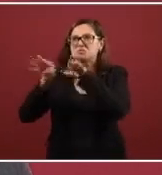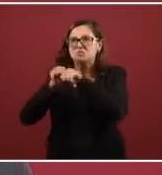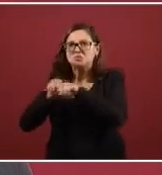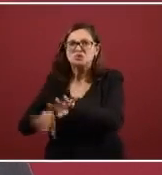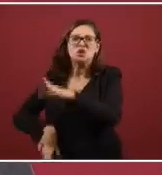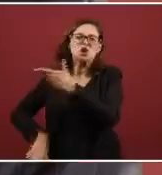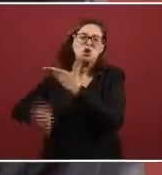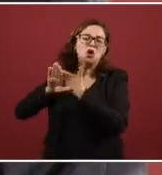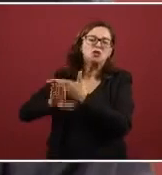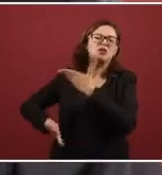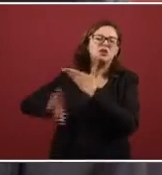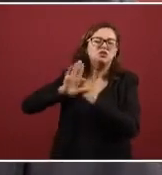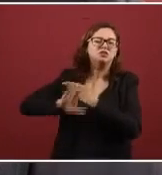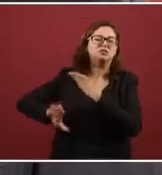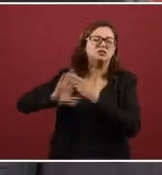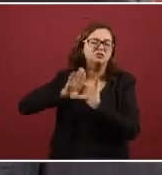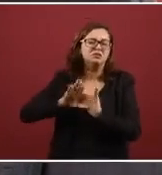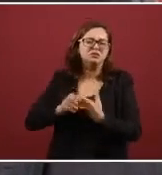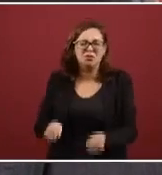nuestro gobierno?